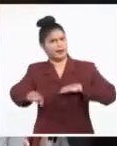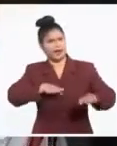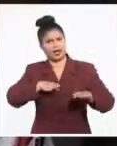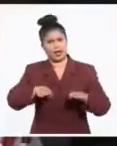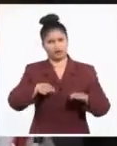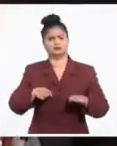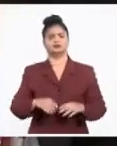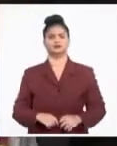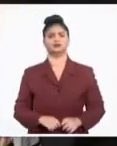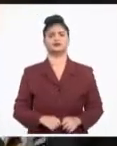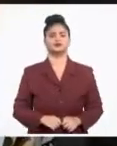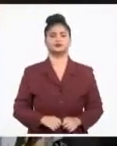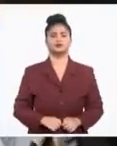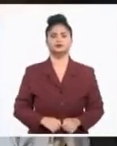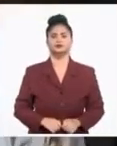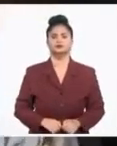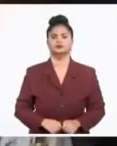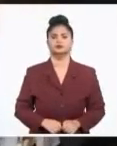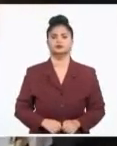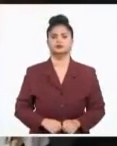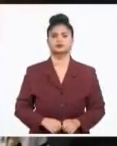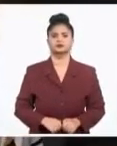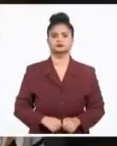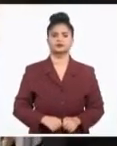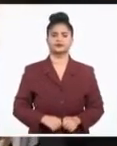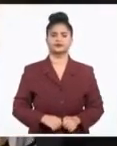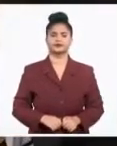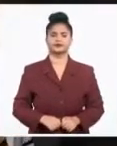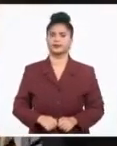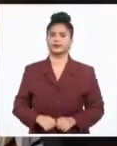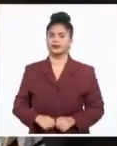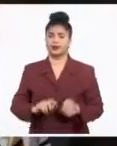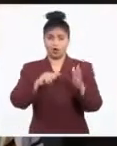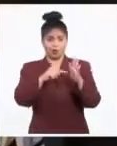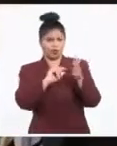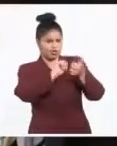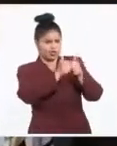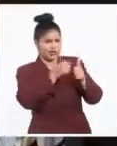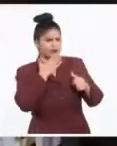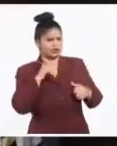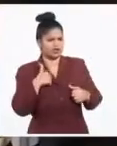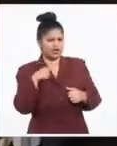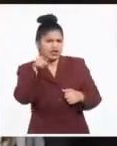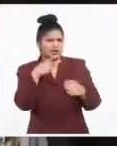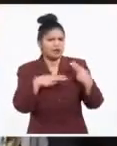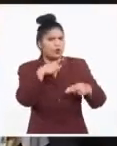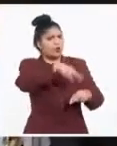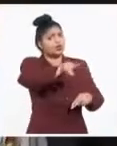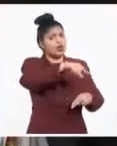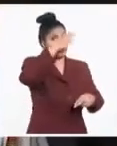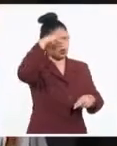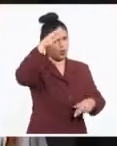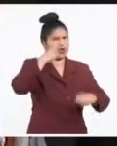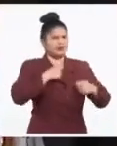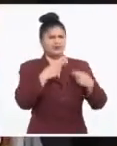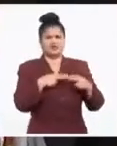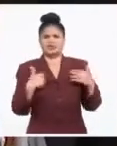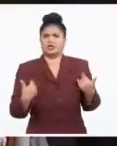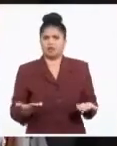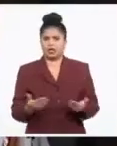resultado. Desde el punto de vista deportivo, ¿qué habría que hacer para dar un buen juego frente a Corea? No, yo pienso que hay que aprovechar